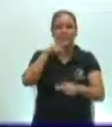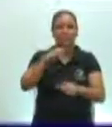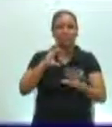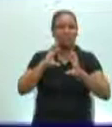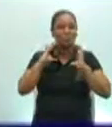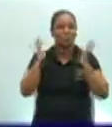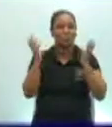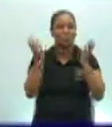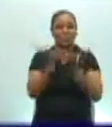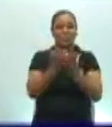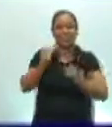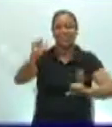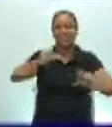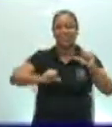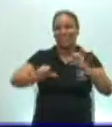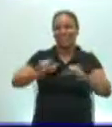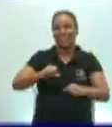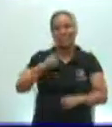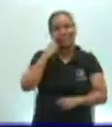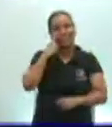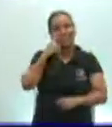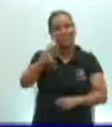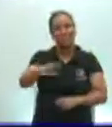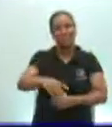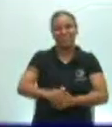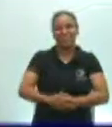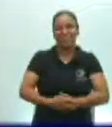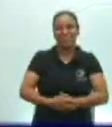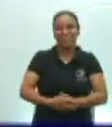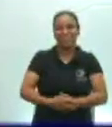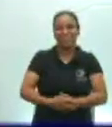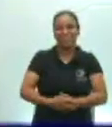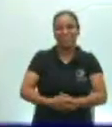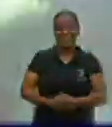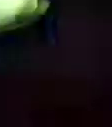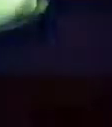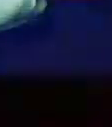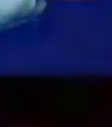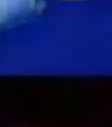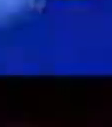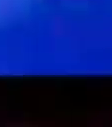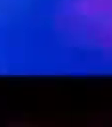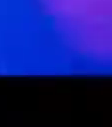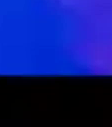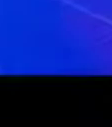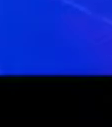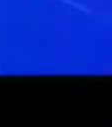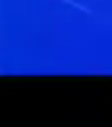fascinante mundo de la química. Nos vemos.